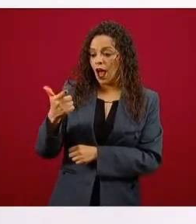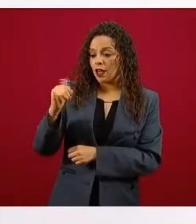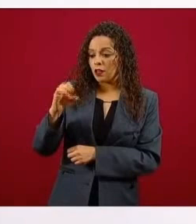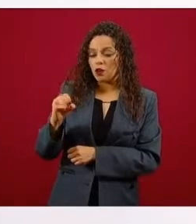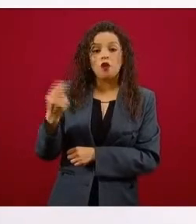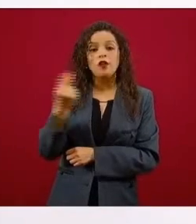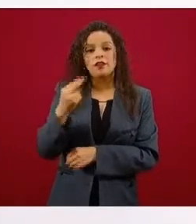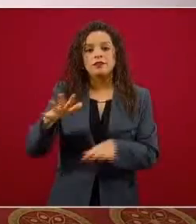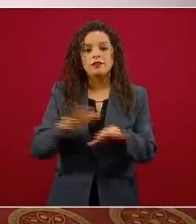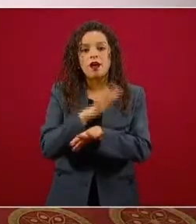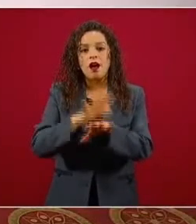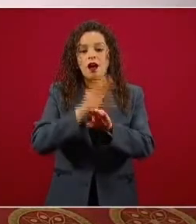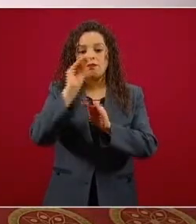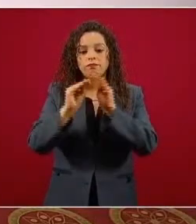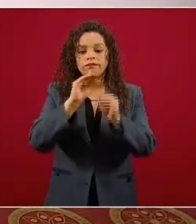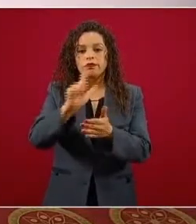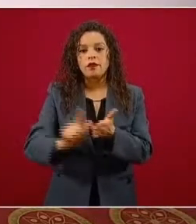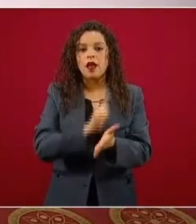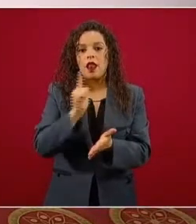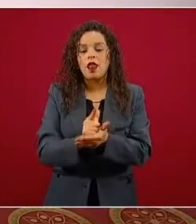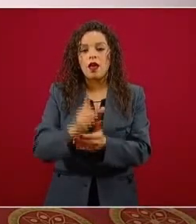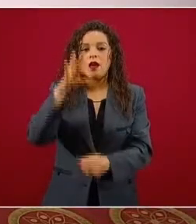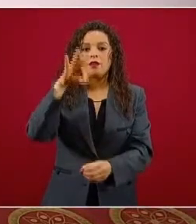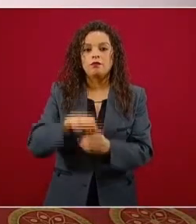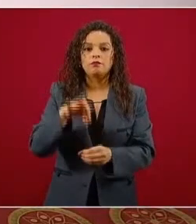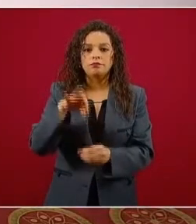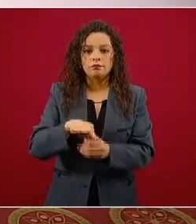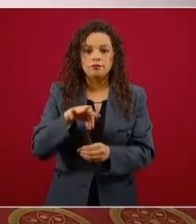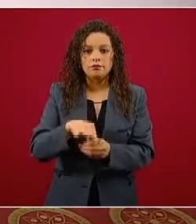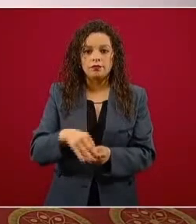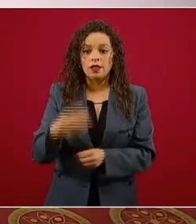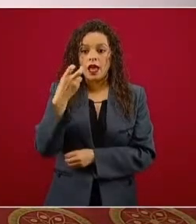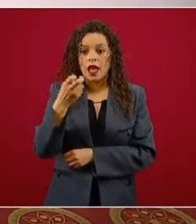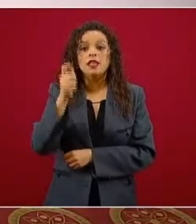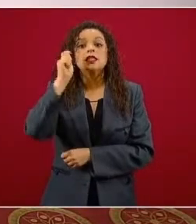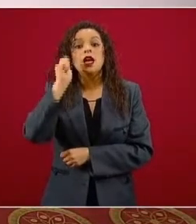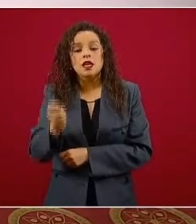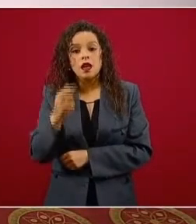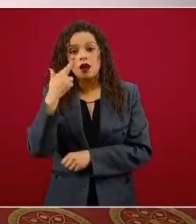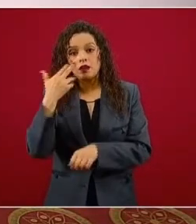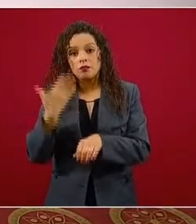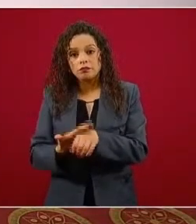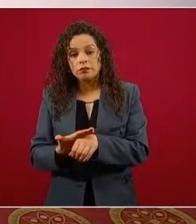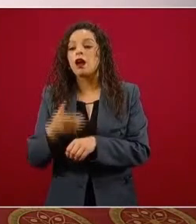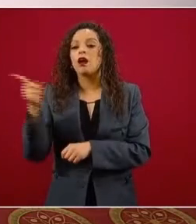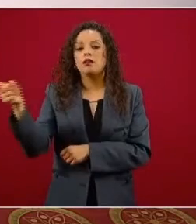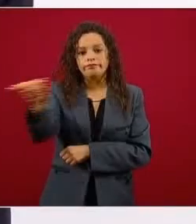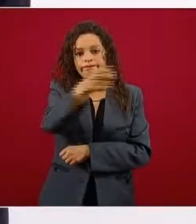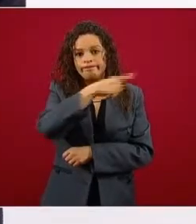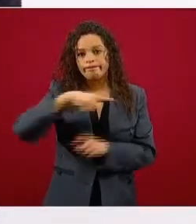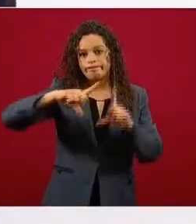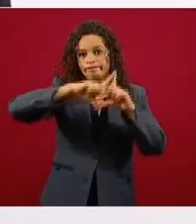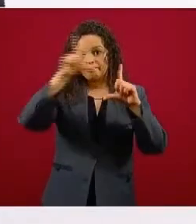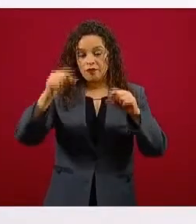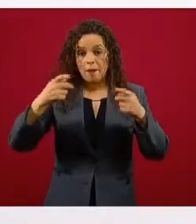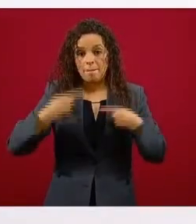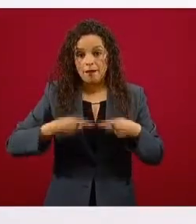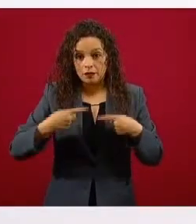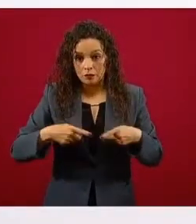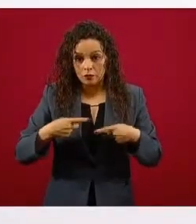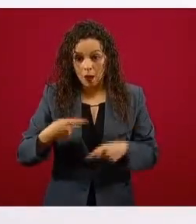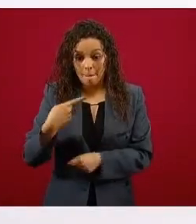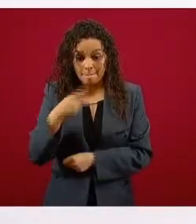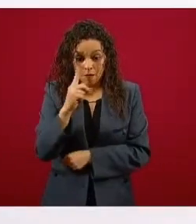electoral, y esto depende principalmente del pueblo. Pero yo me voy a